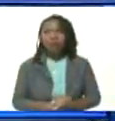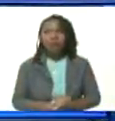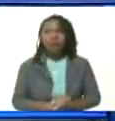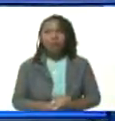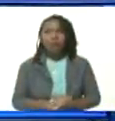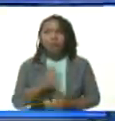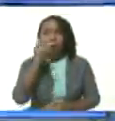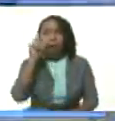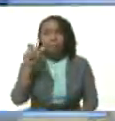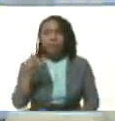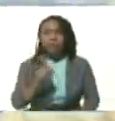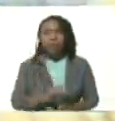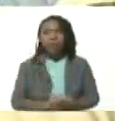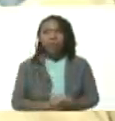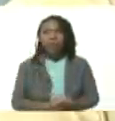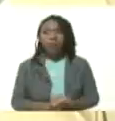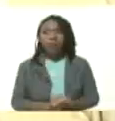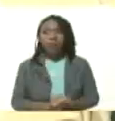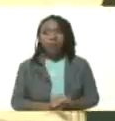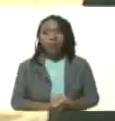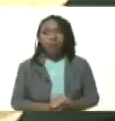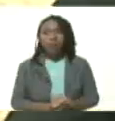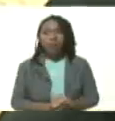Tito López.